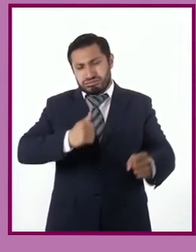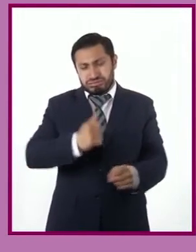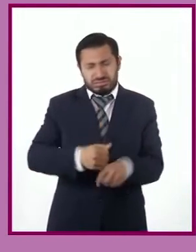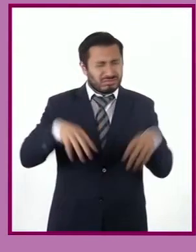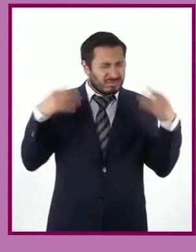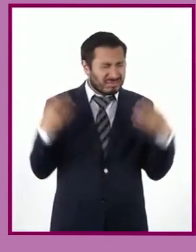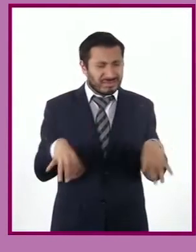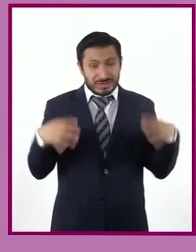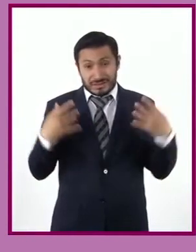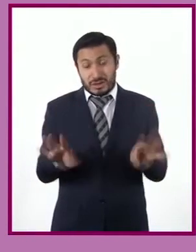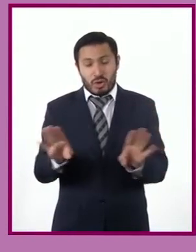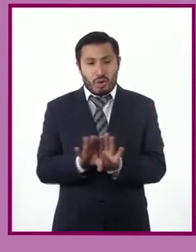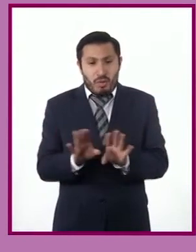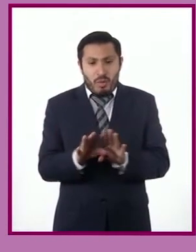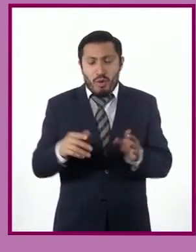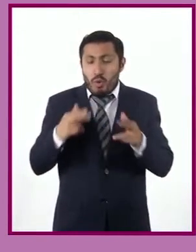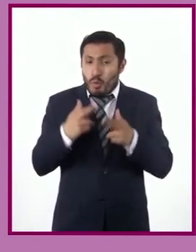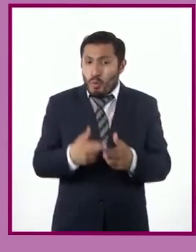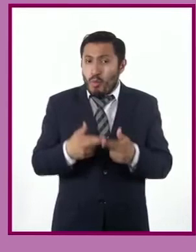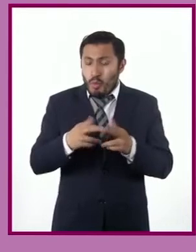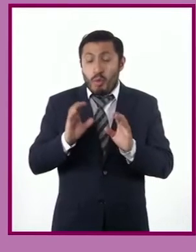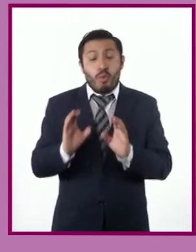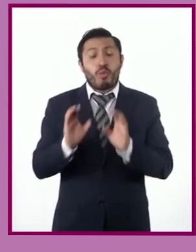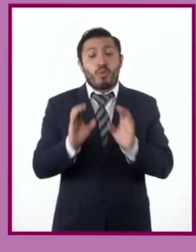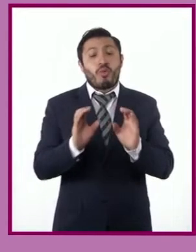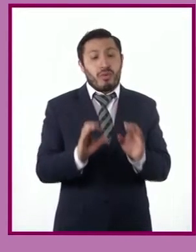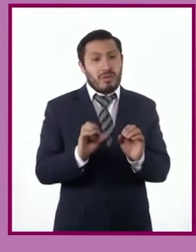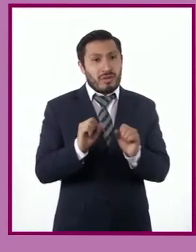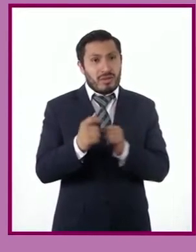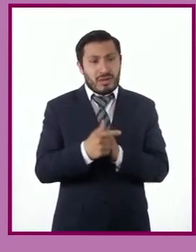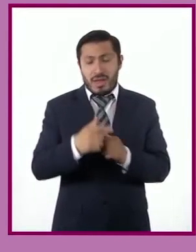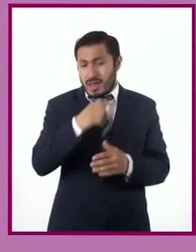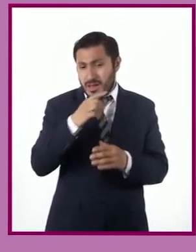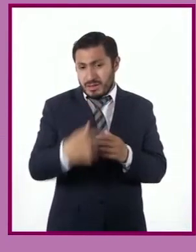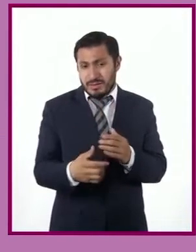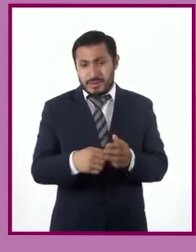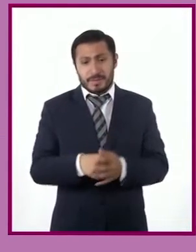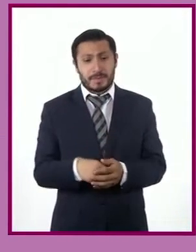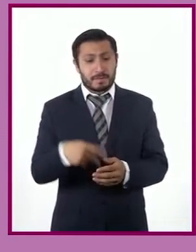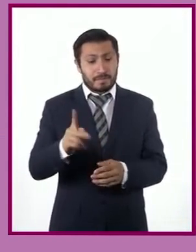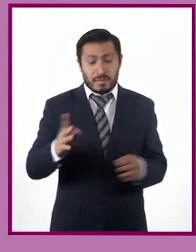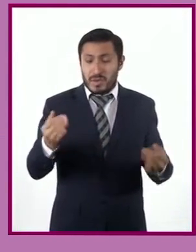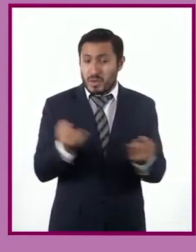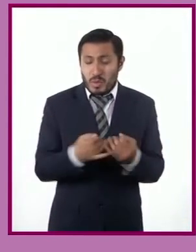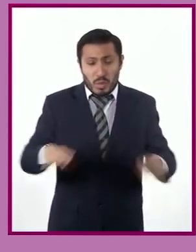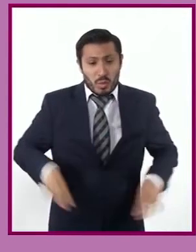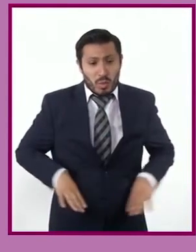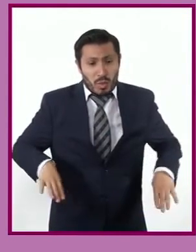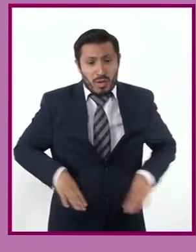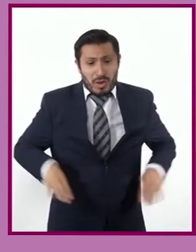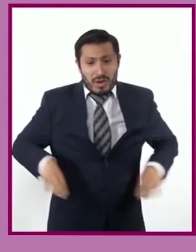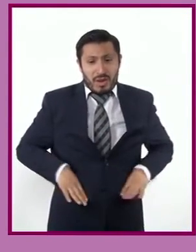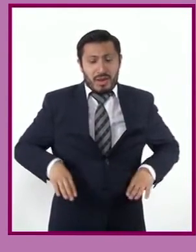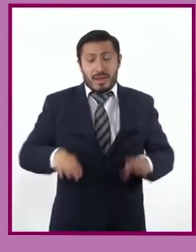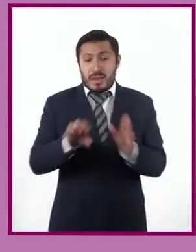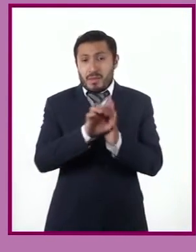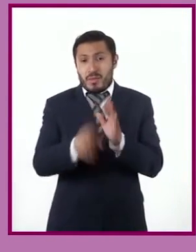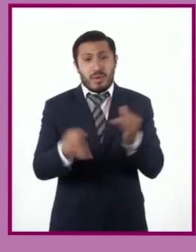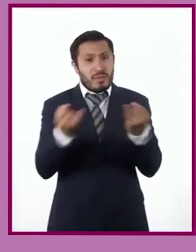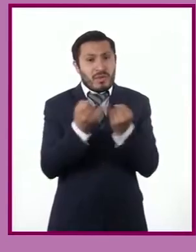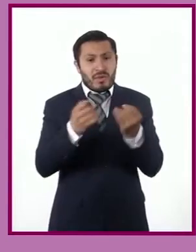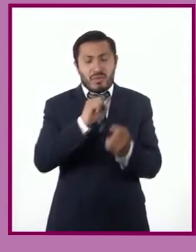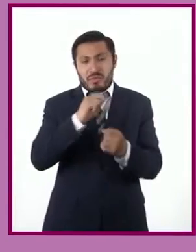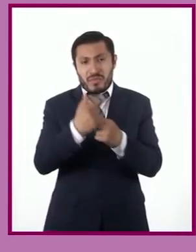permiten conservar algunas partes de los organismos fosilizados, sino también de sus características, incluso de algunos indicios de